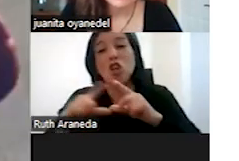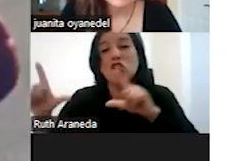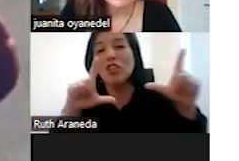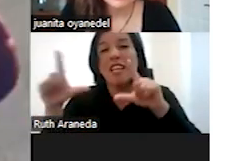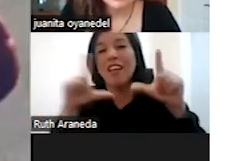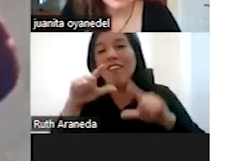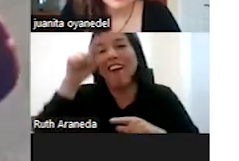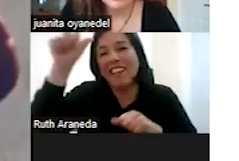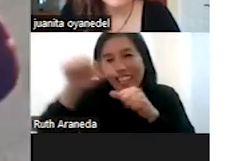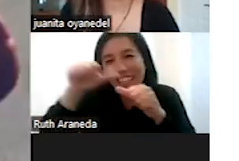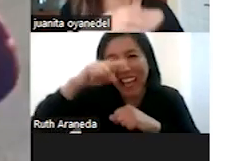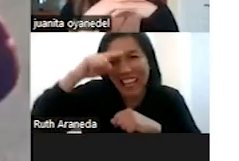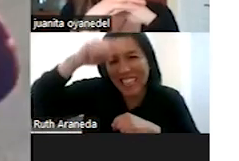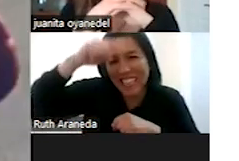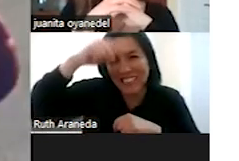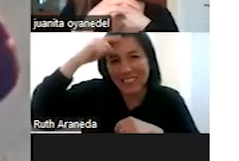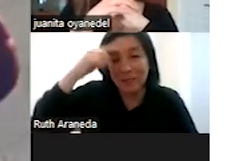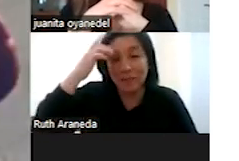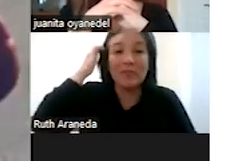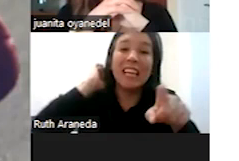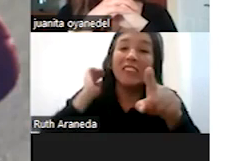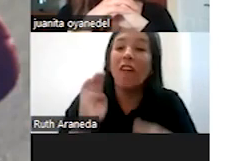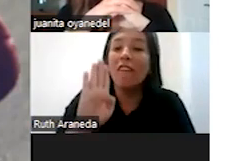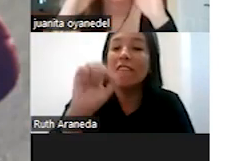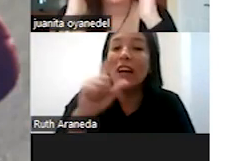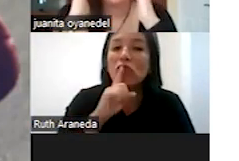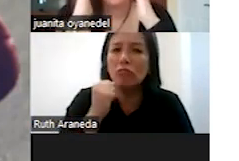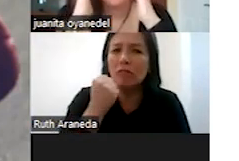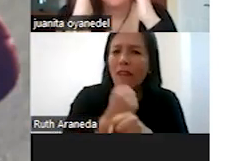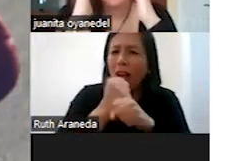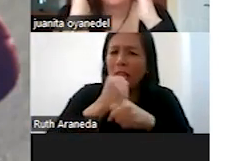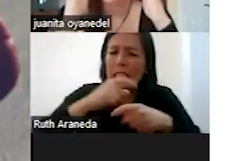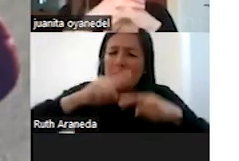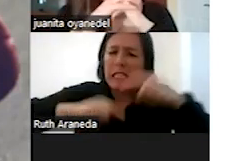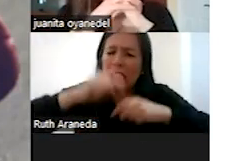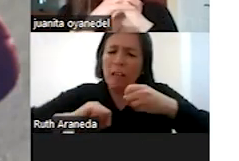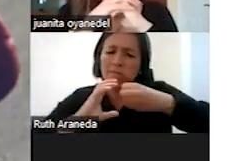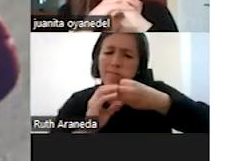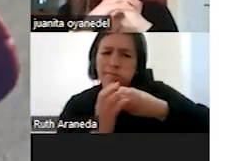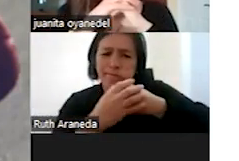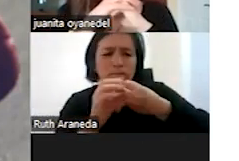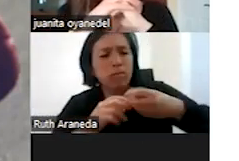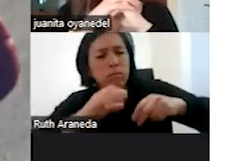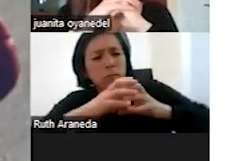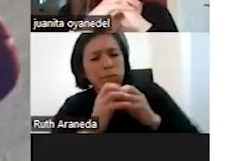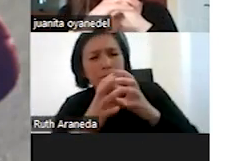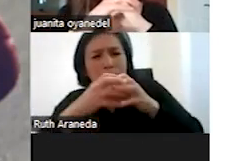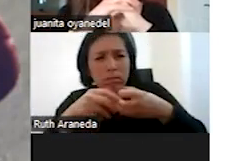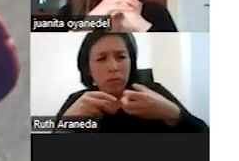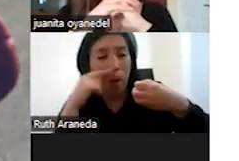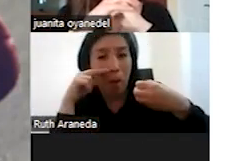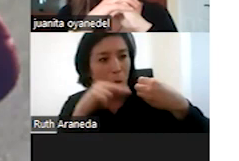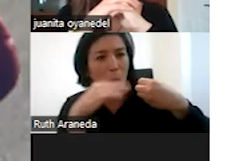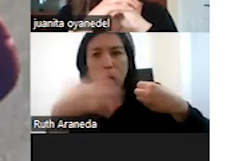Los Bato, por su parte, desarrollan una tecnología cerámica extraordinaria. Aquí vemos que esto no es cerámica que esté en los